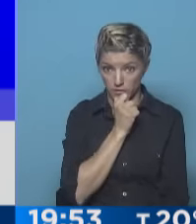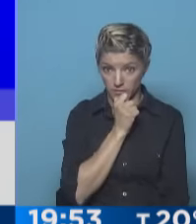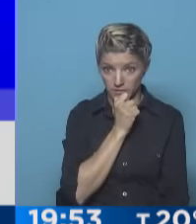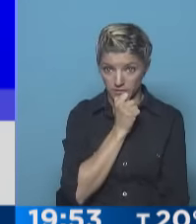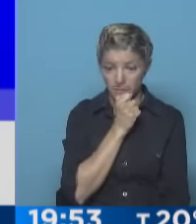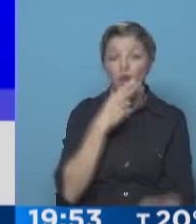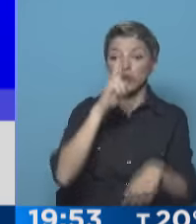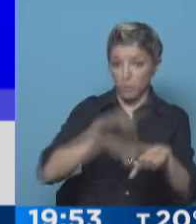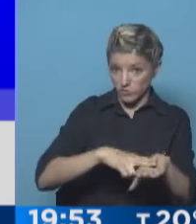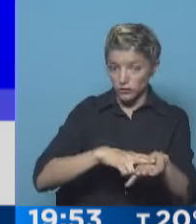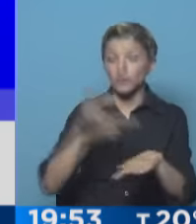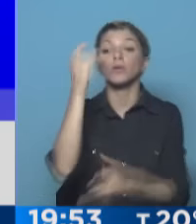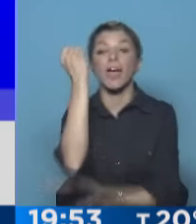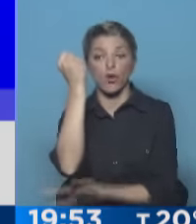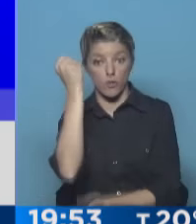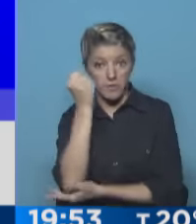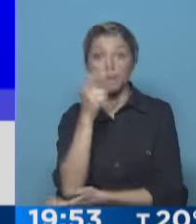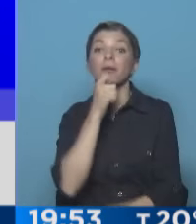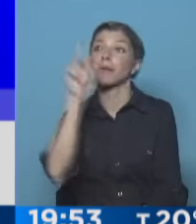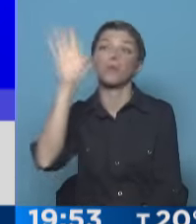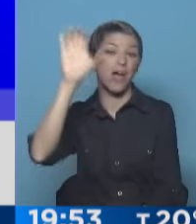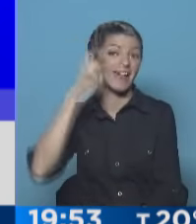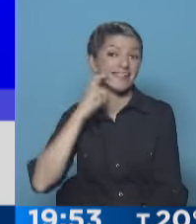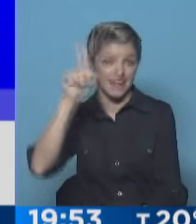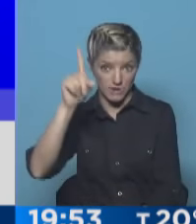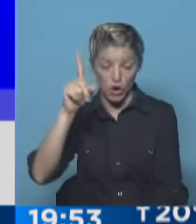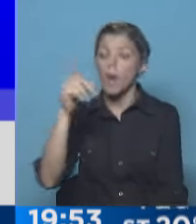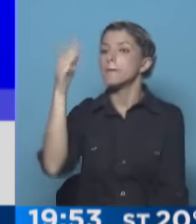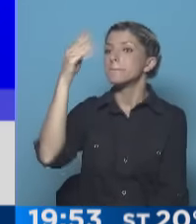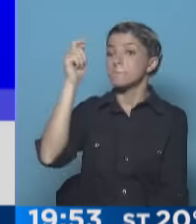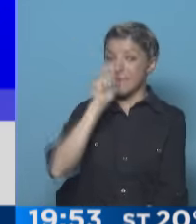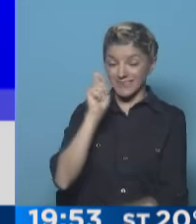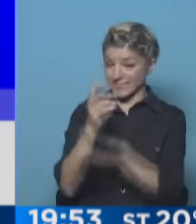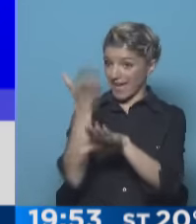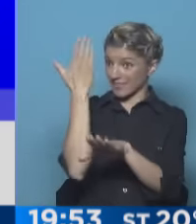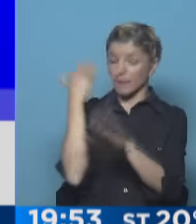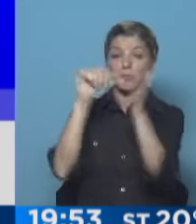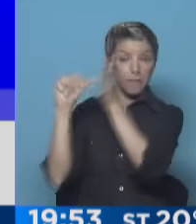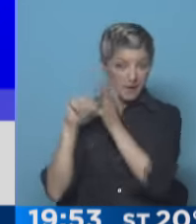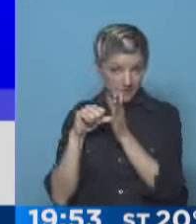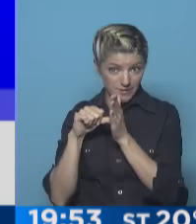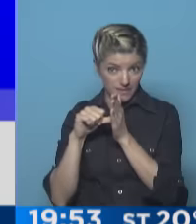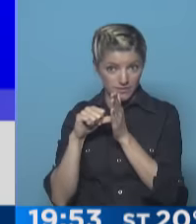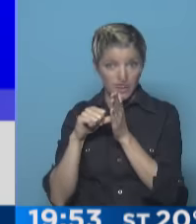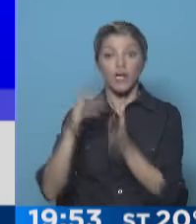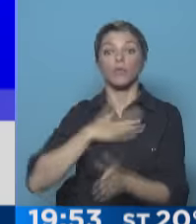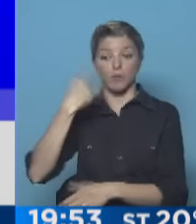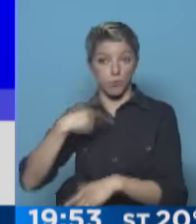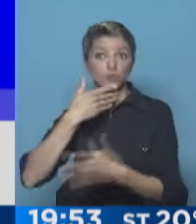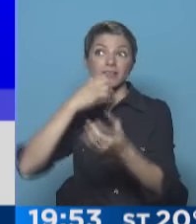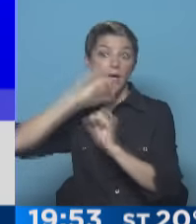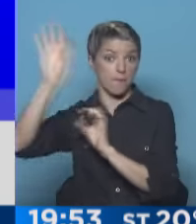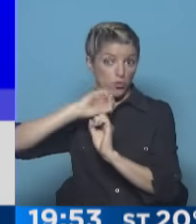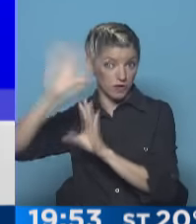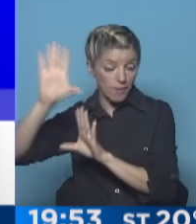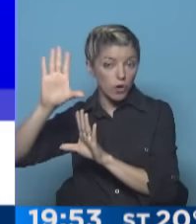economía regional como es la citricultura en Entre Ríos en los últimos meses eh los países que son receptores o destino nuestros productos exportables en